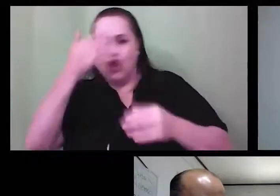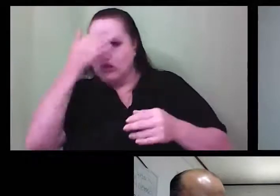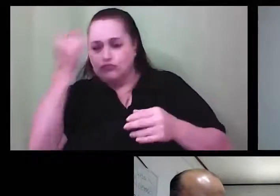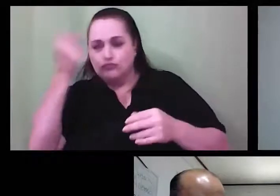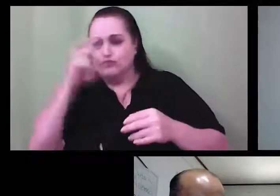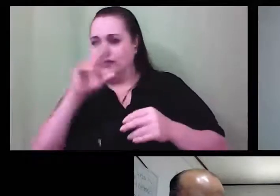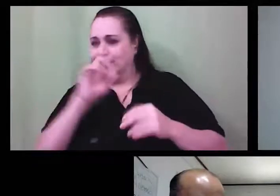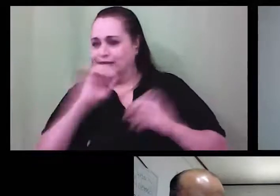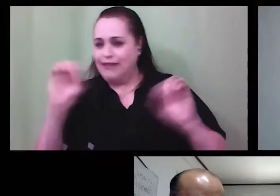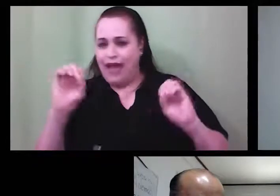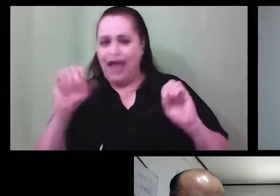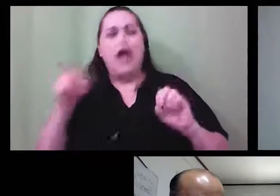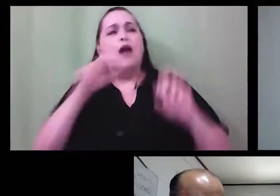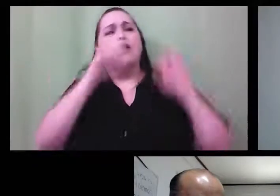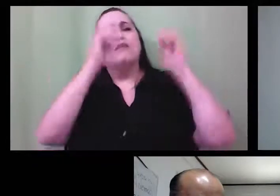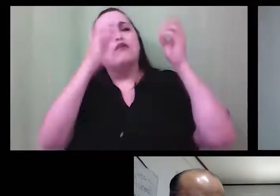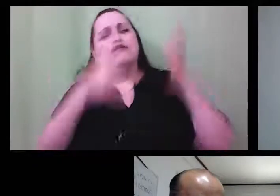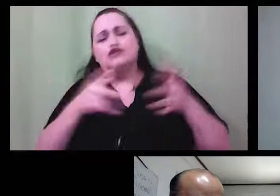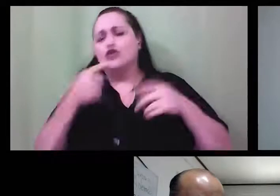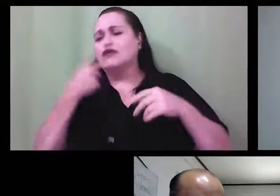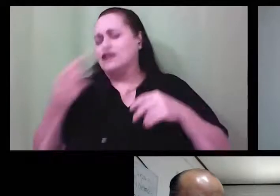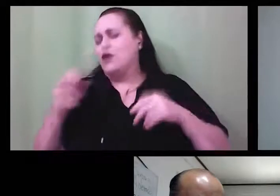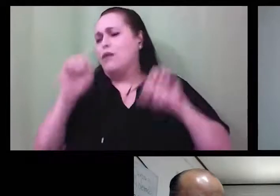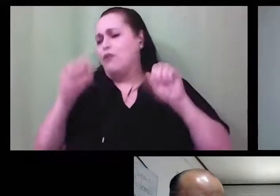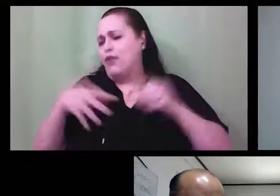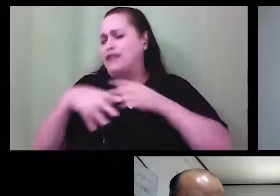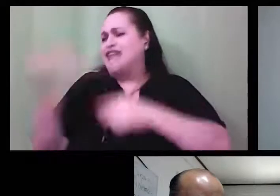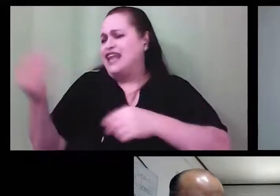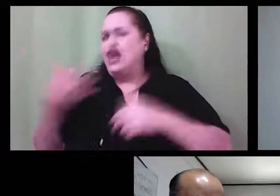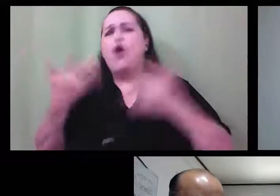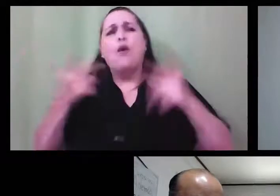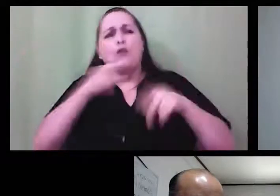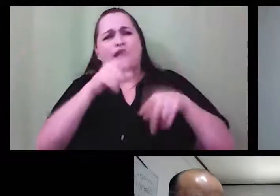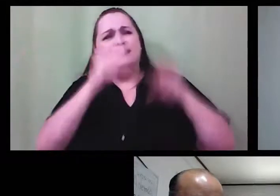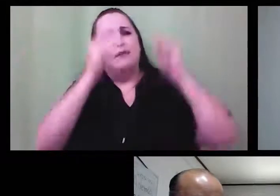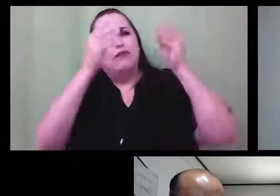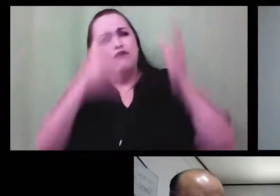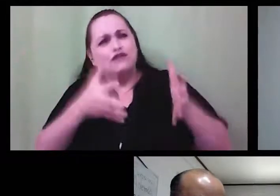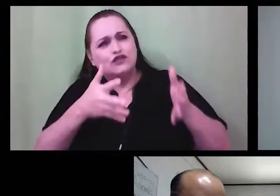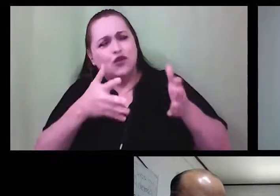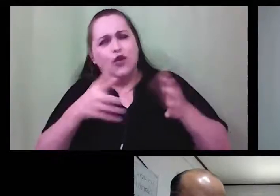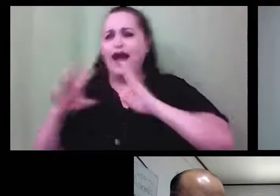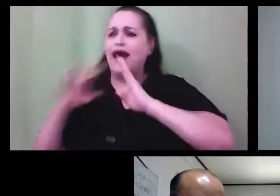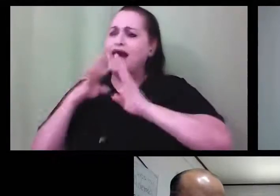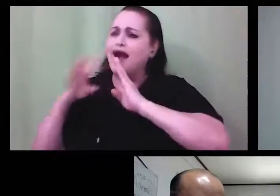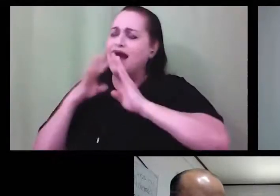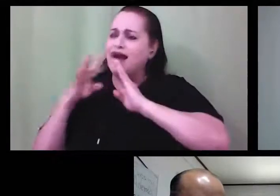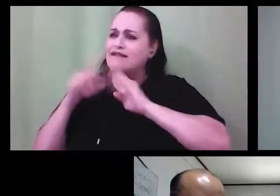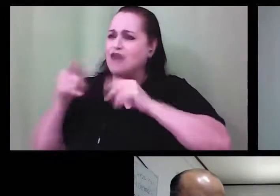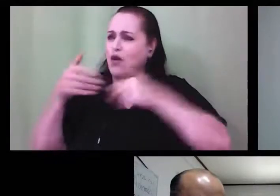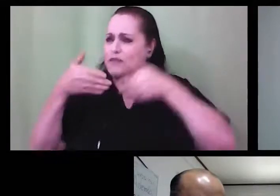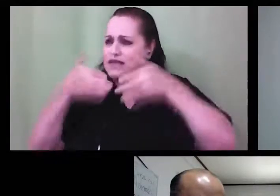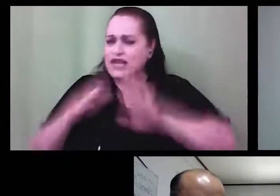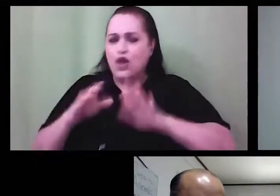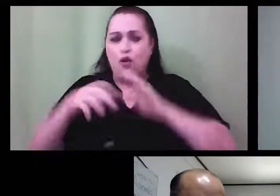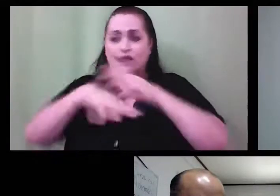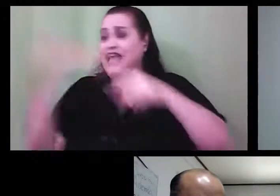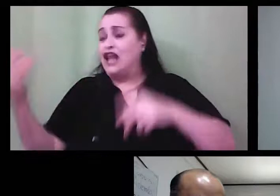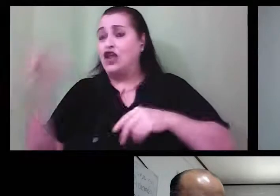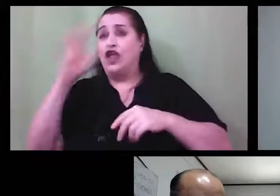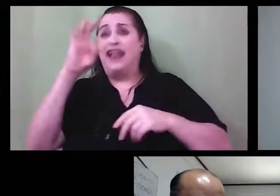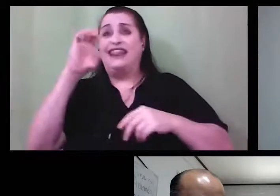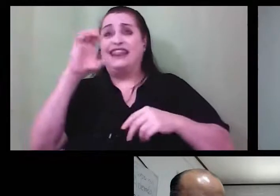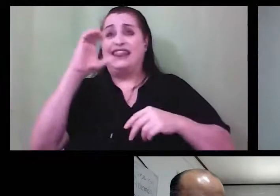que podía salir. No sé, en fin, cómo este docente abordaría a Carlos, que cuando salió del TEC dijo,